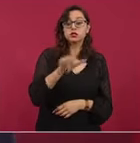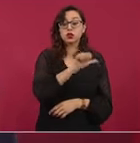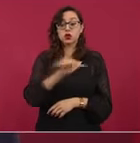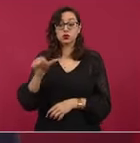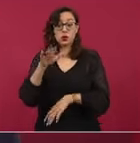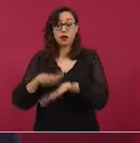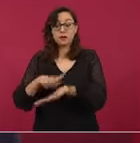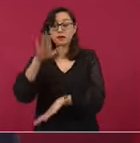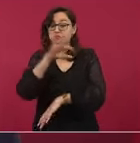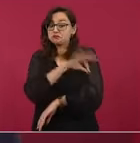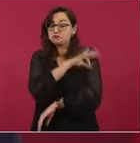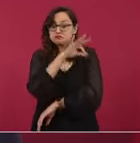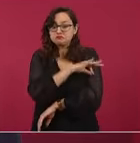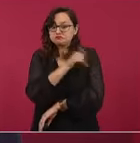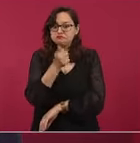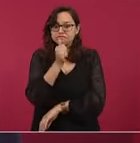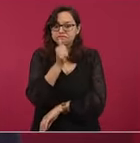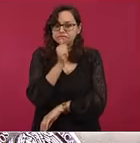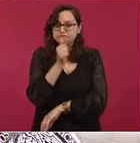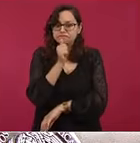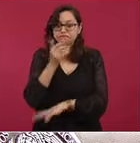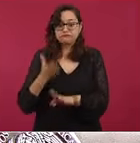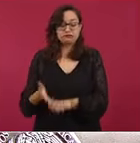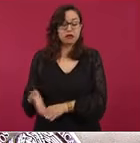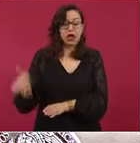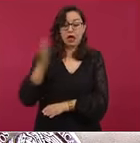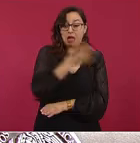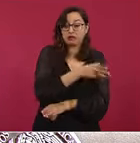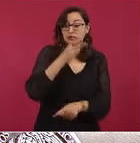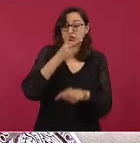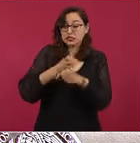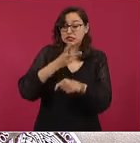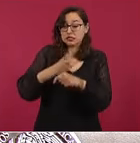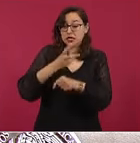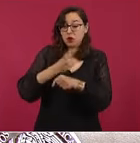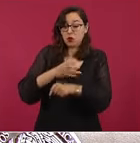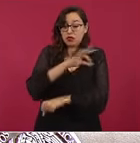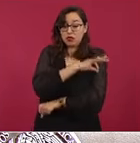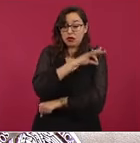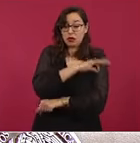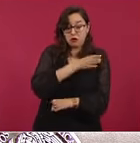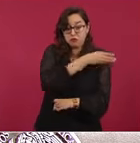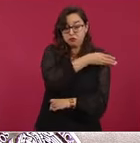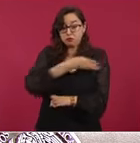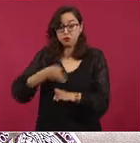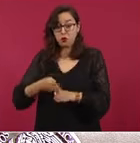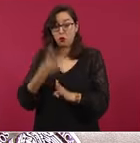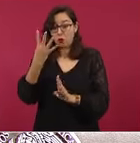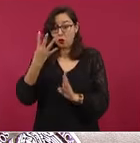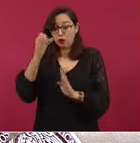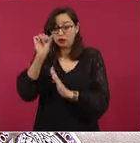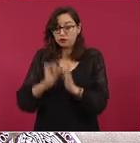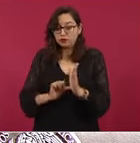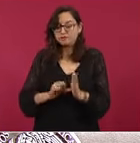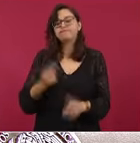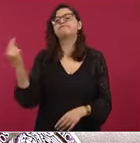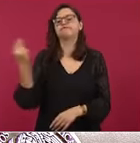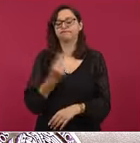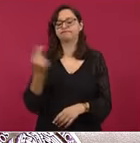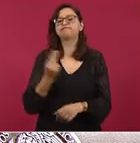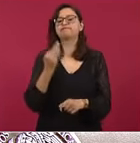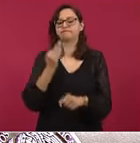más y ya pasaron 4 meses desde que te pusiste tu segunda dosis, vacúnate, ponte el refuerzo.